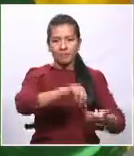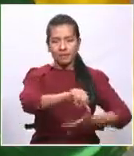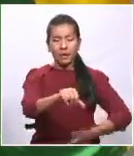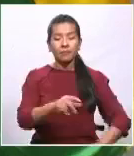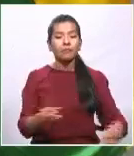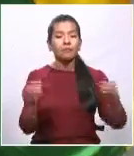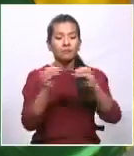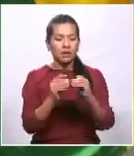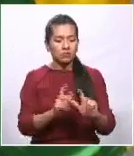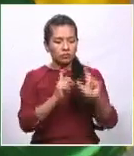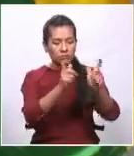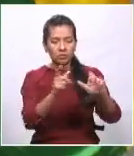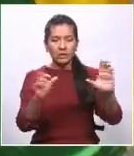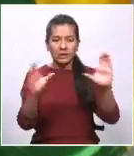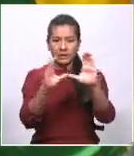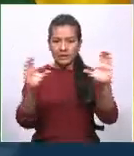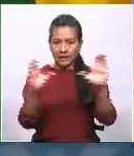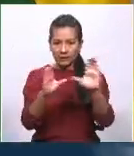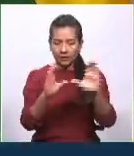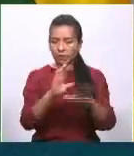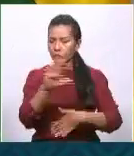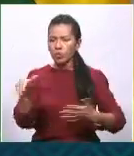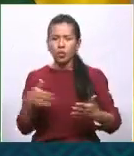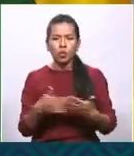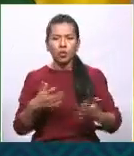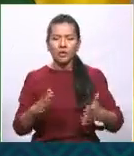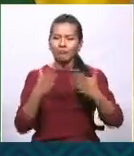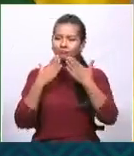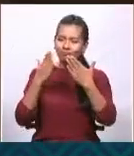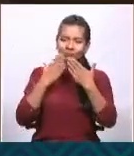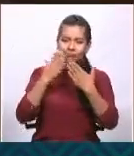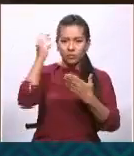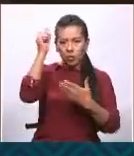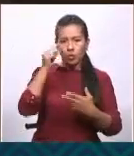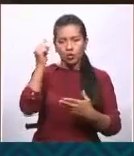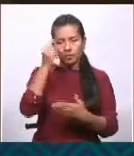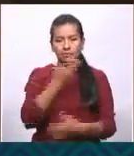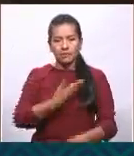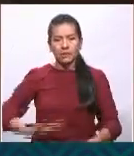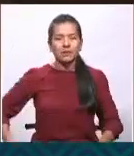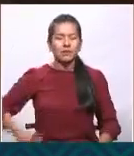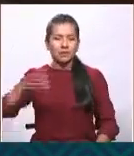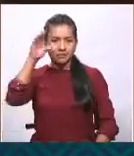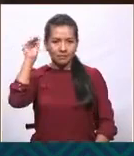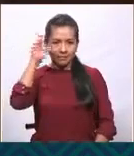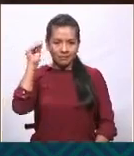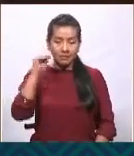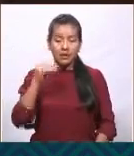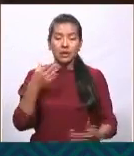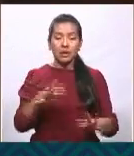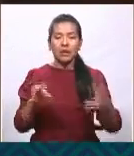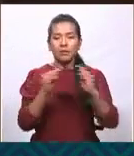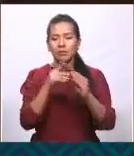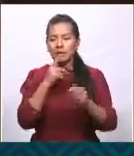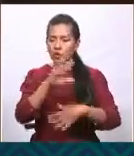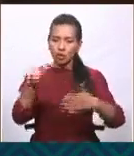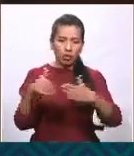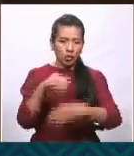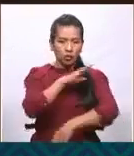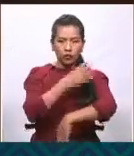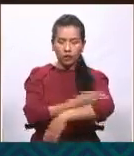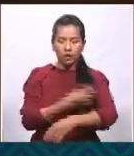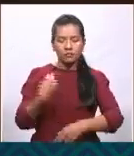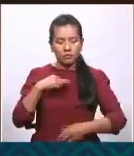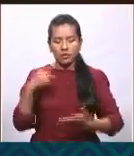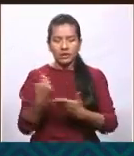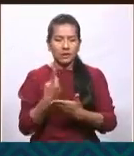de la entrega del certificado. Ellos quedaron agradecidos por el gobierno del presidente Luis Arce Catacora, donde señalaron que los esfuerzos valen la